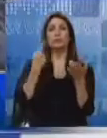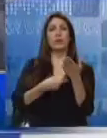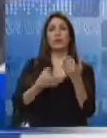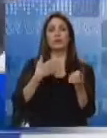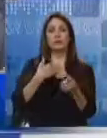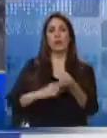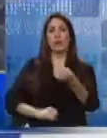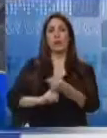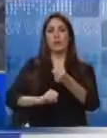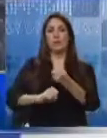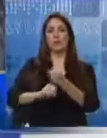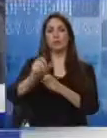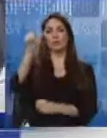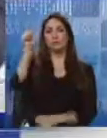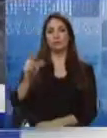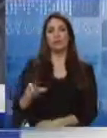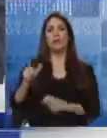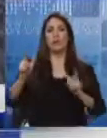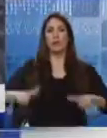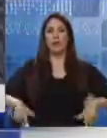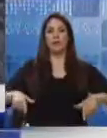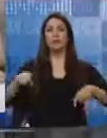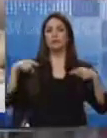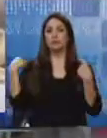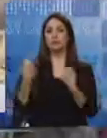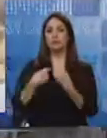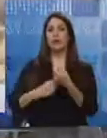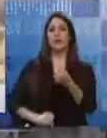apoyo al compañero Lenín Moreno.